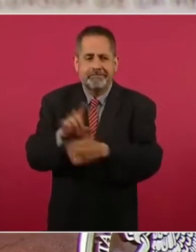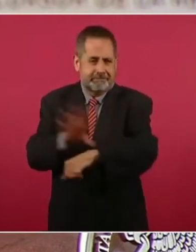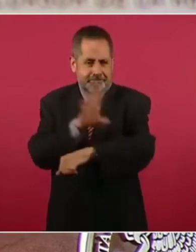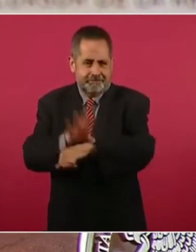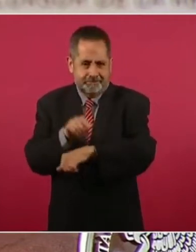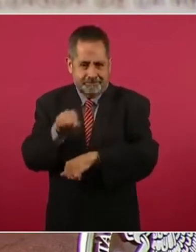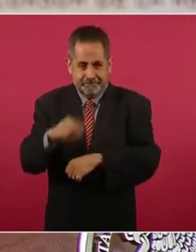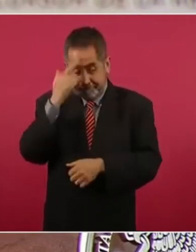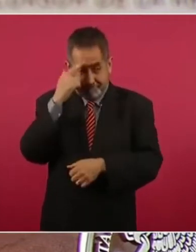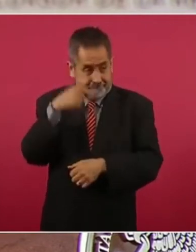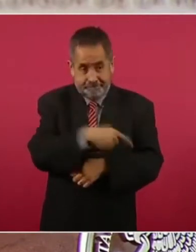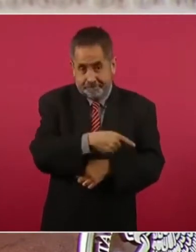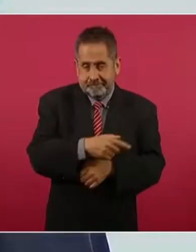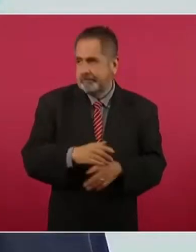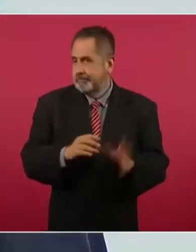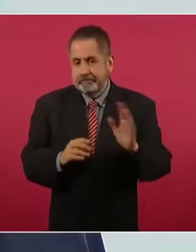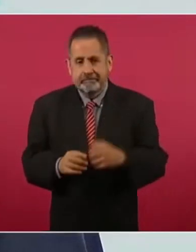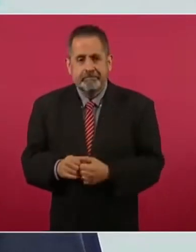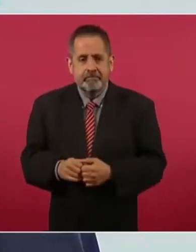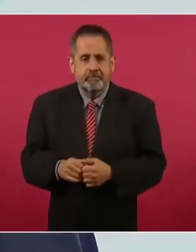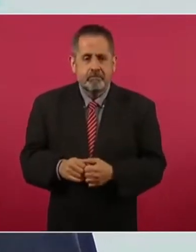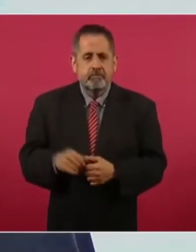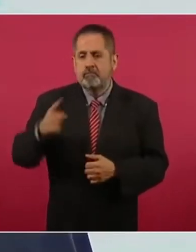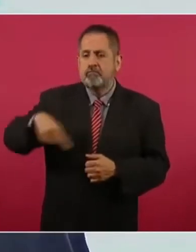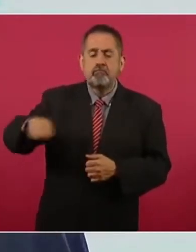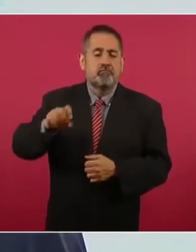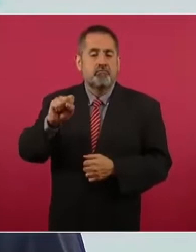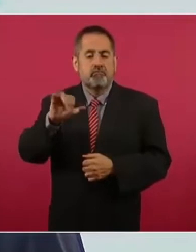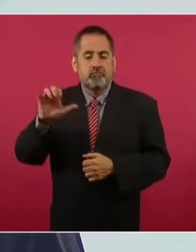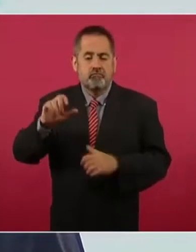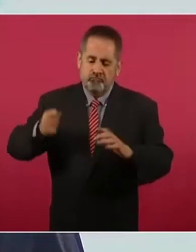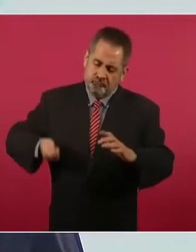eléctrica, sobre todo la resolución de la Corte,